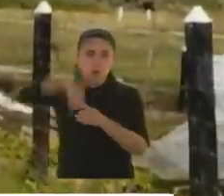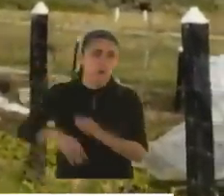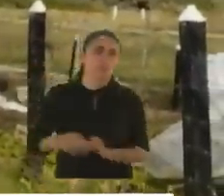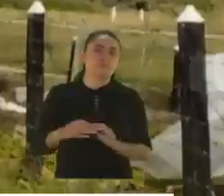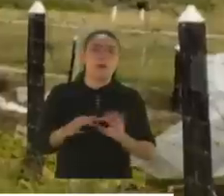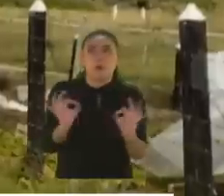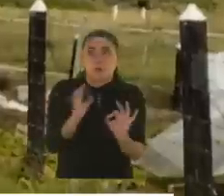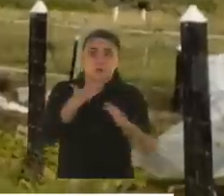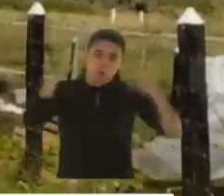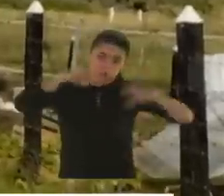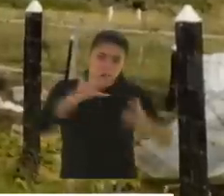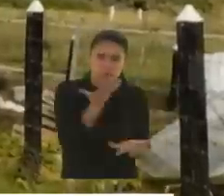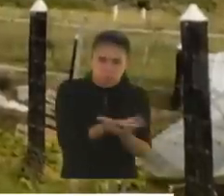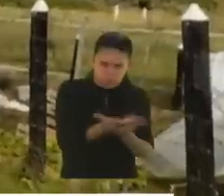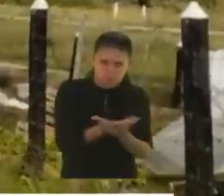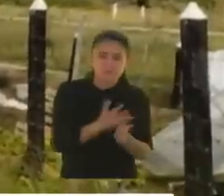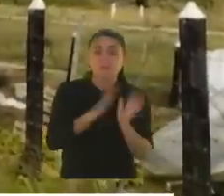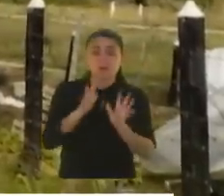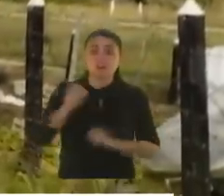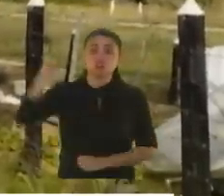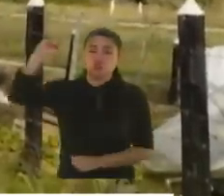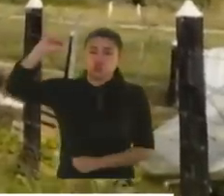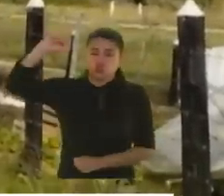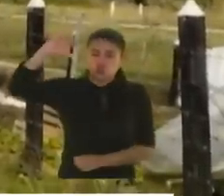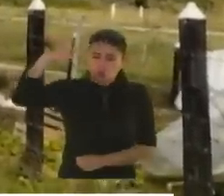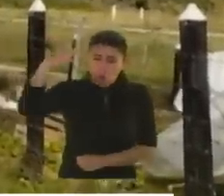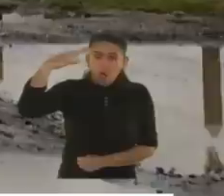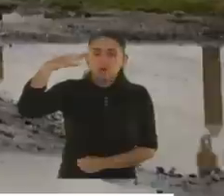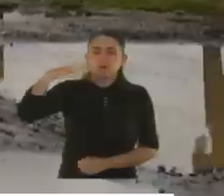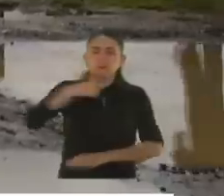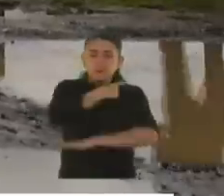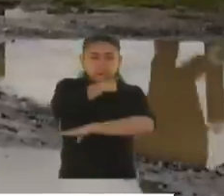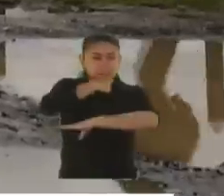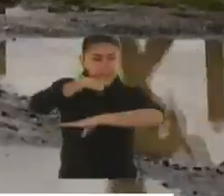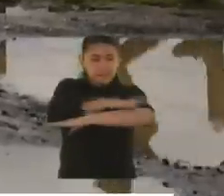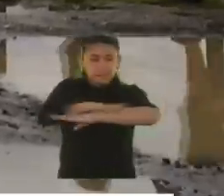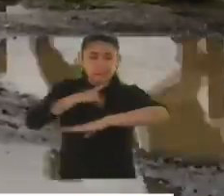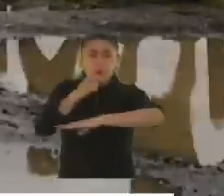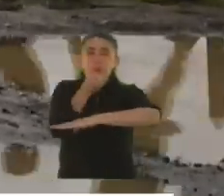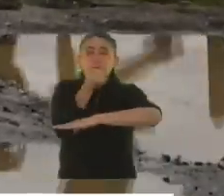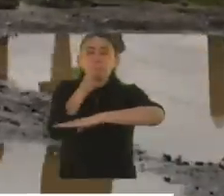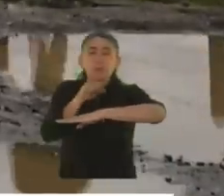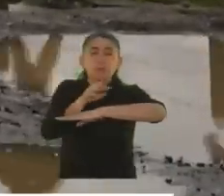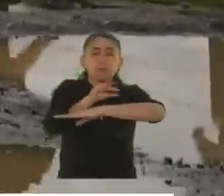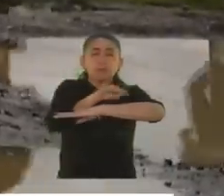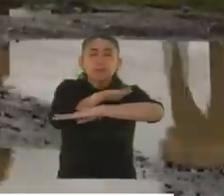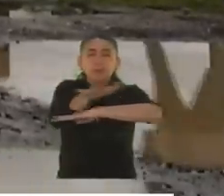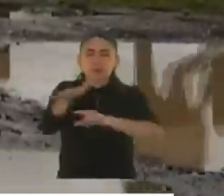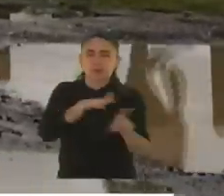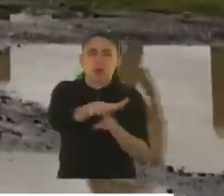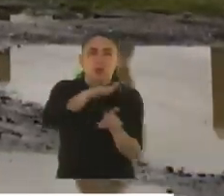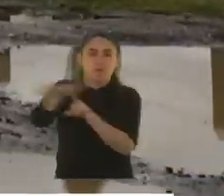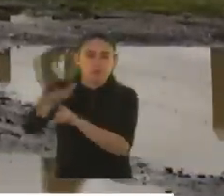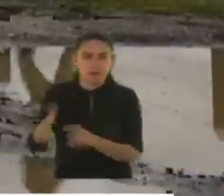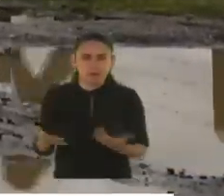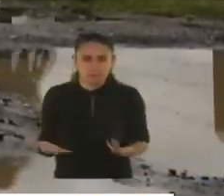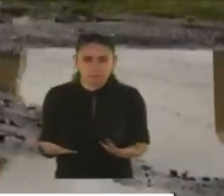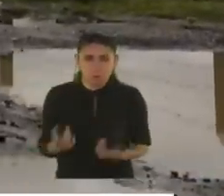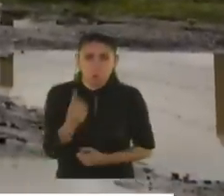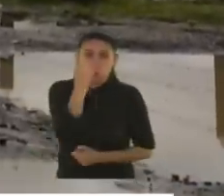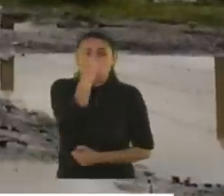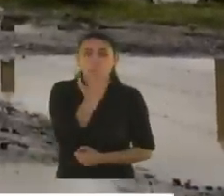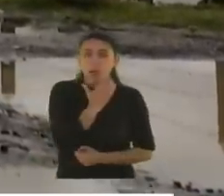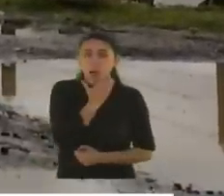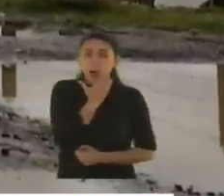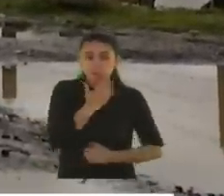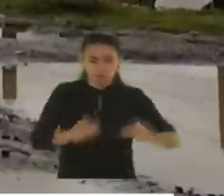polvo afecta mucho las fachadas de las casas. Lo más grave de la situación es que esta vía no solo es el ingreso